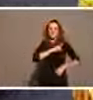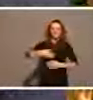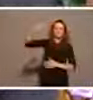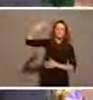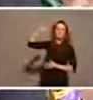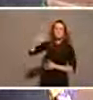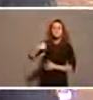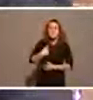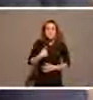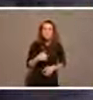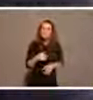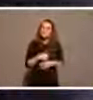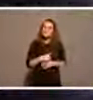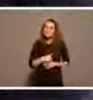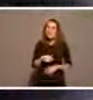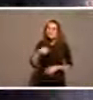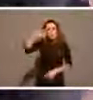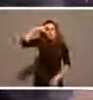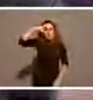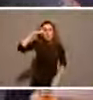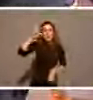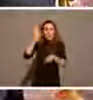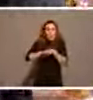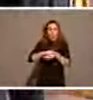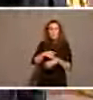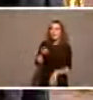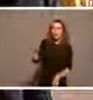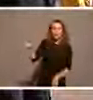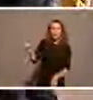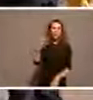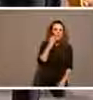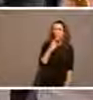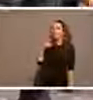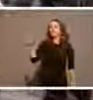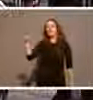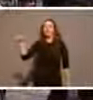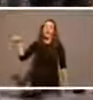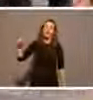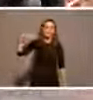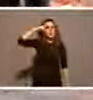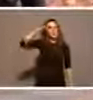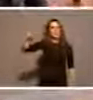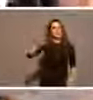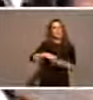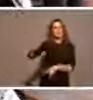La culpa de Zapatero, tú siempre diste ese argumento.